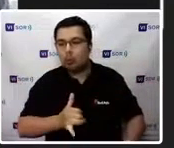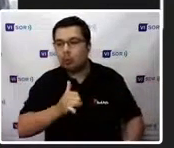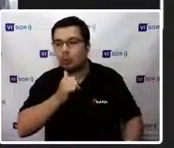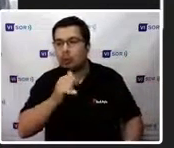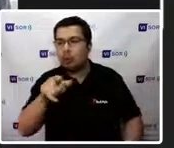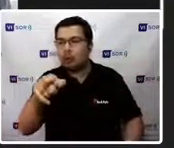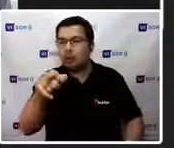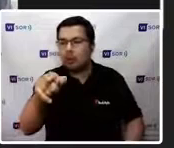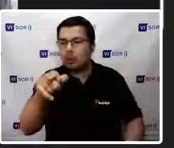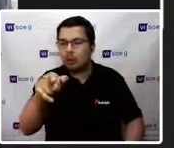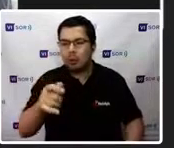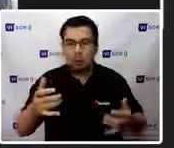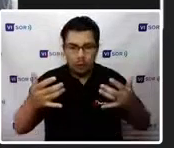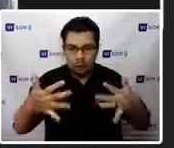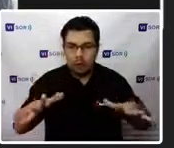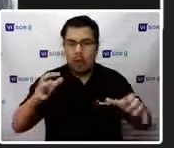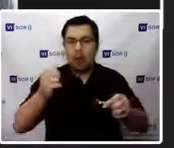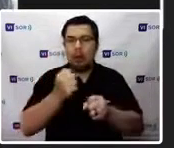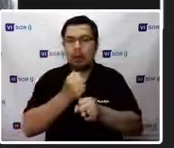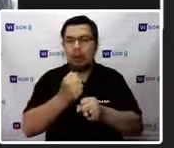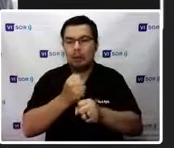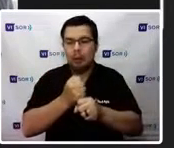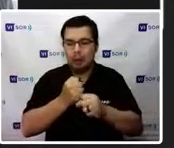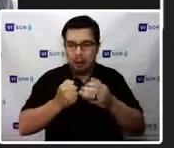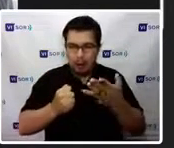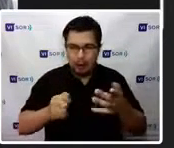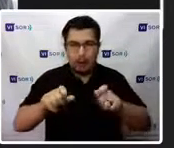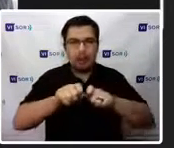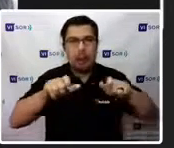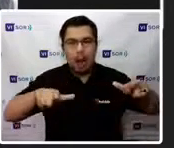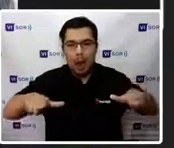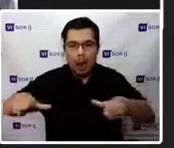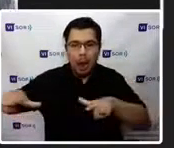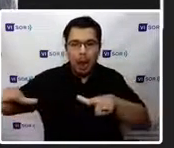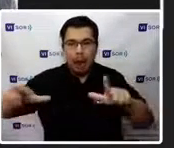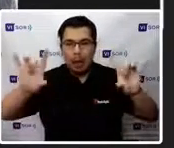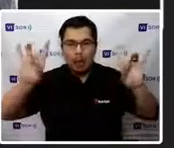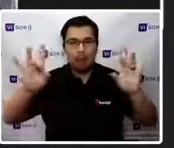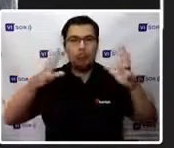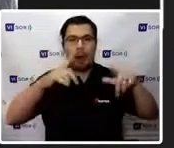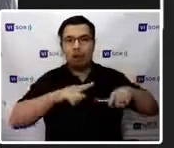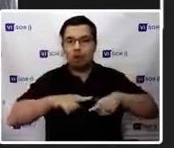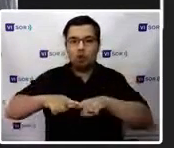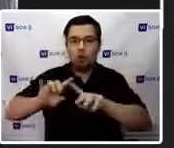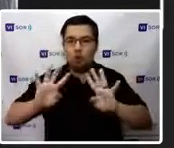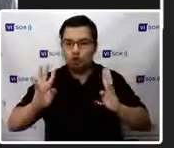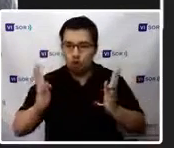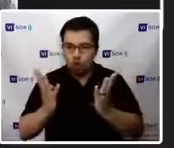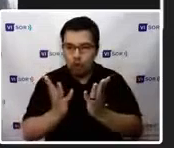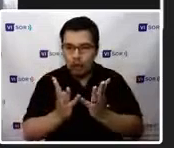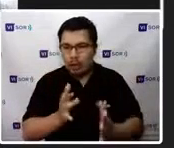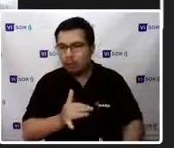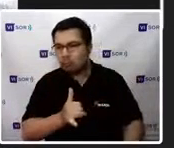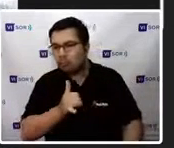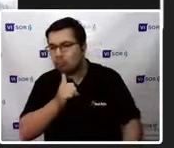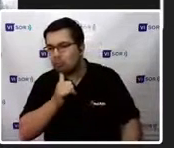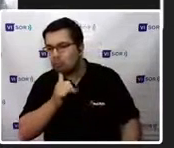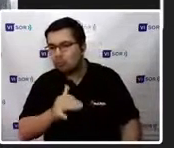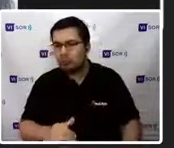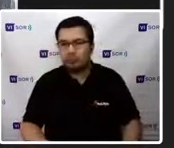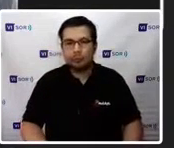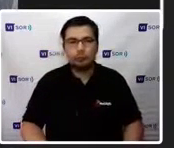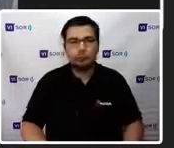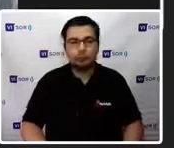trabajar en esas áreas como del impacto social, ¿no es cierto?,